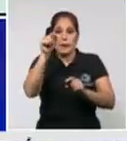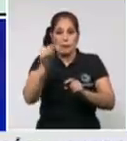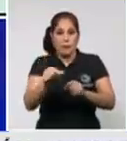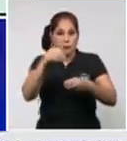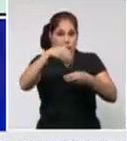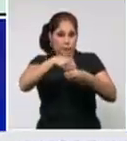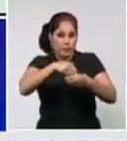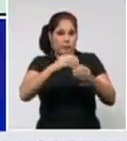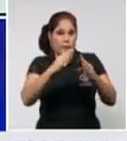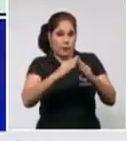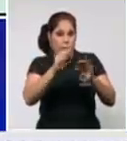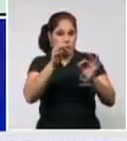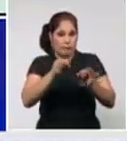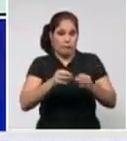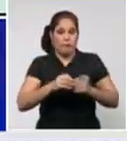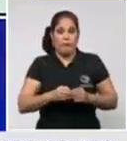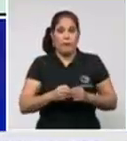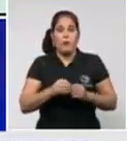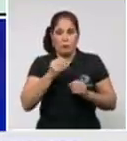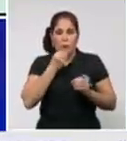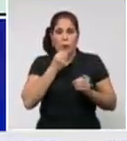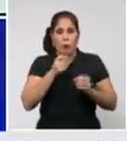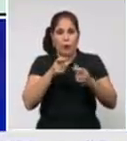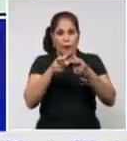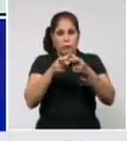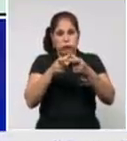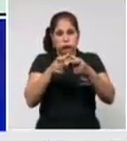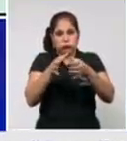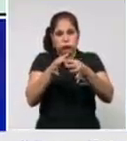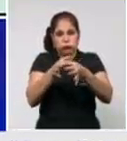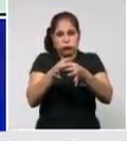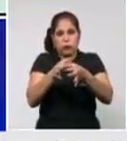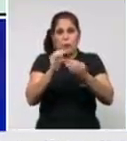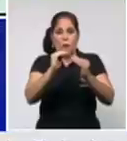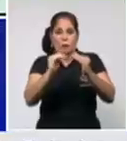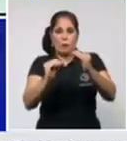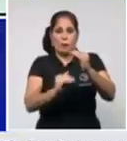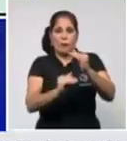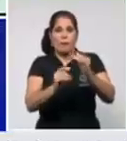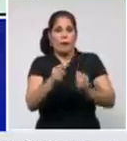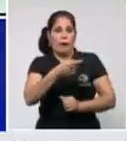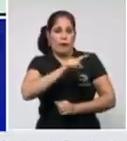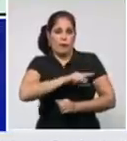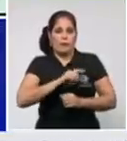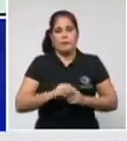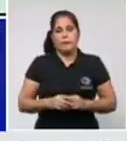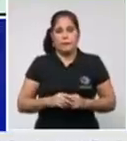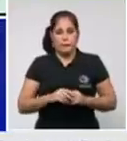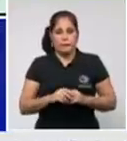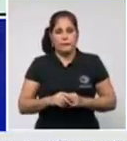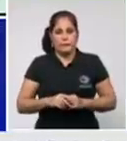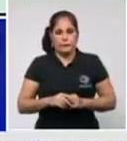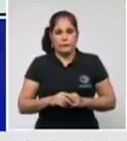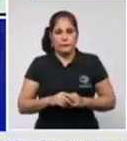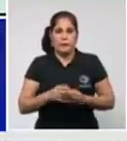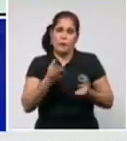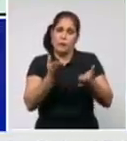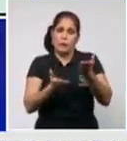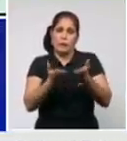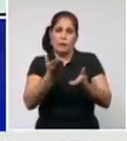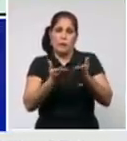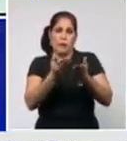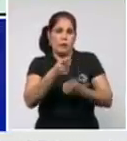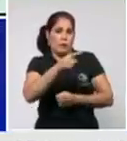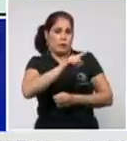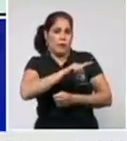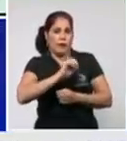pues tiene una tendencia discretamente inferior, una disminución en comparación con el